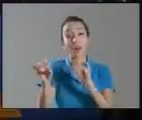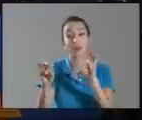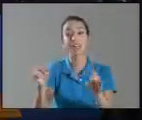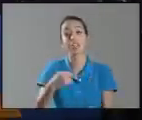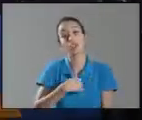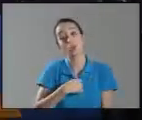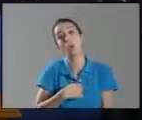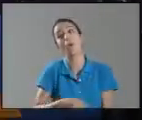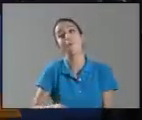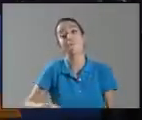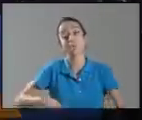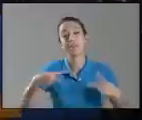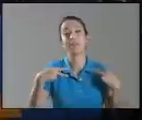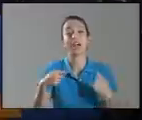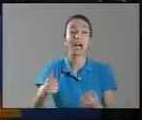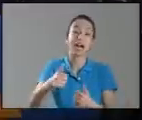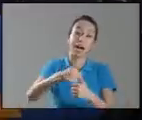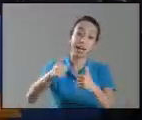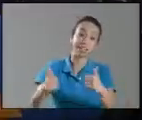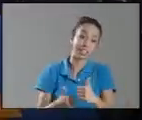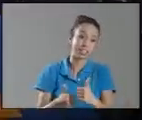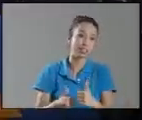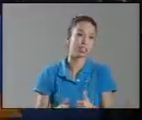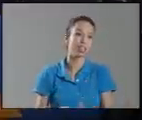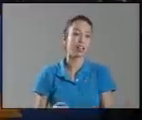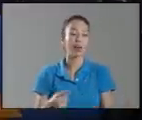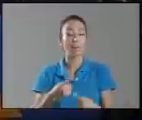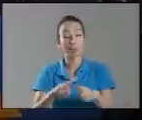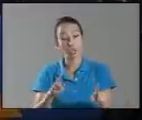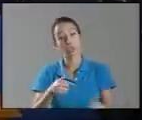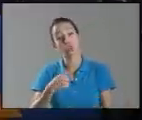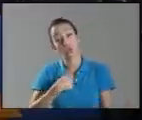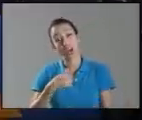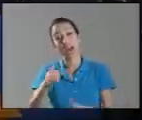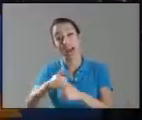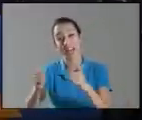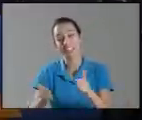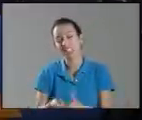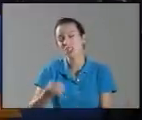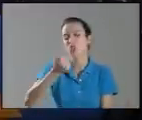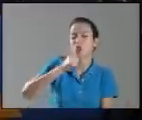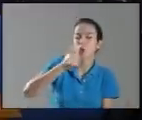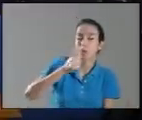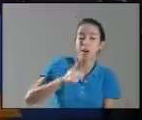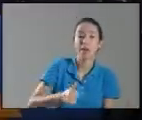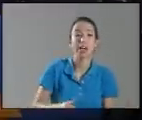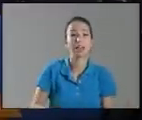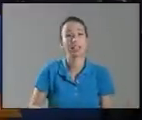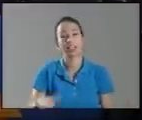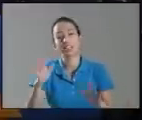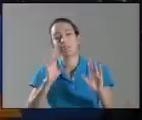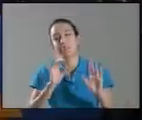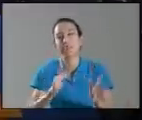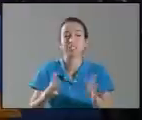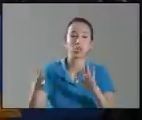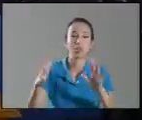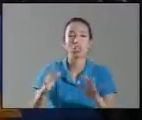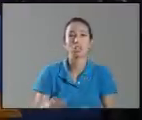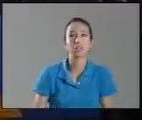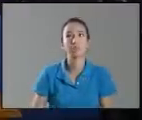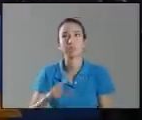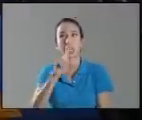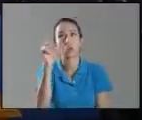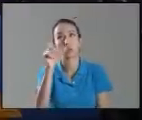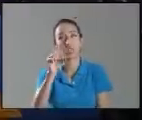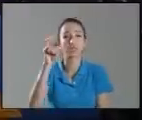Diga conmigo, medida. Déjeme contarle algo que a mí me pasaba antes que, bueno, yo gracias a Dios no fue mucho tiempo,